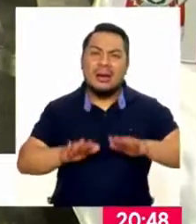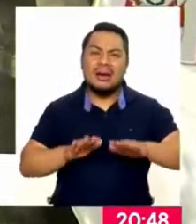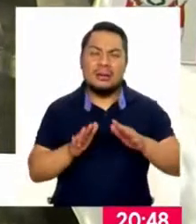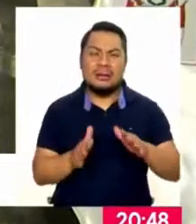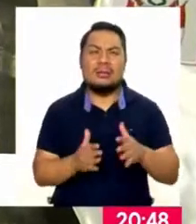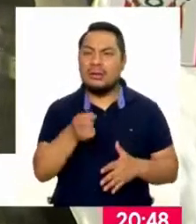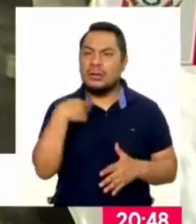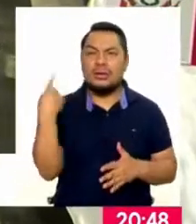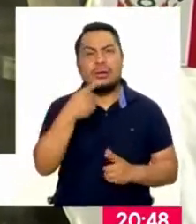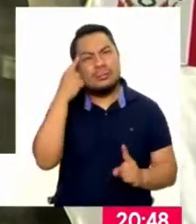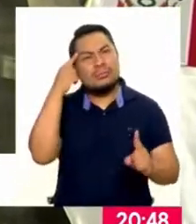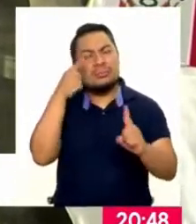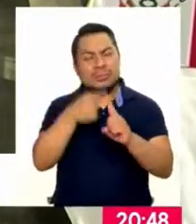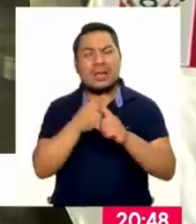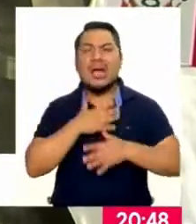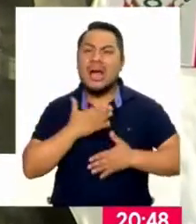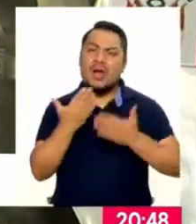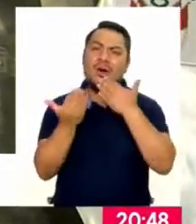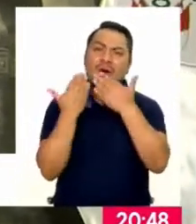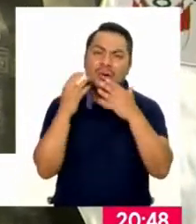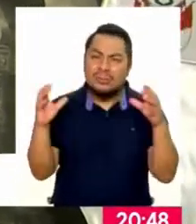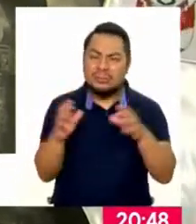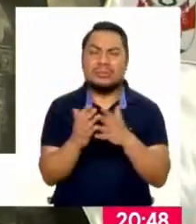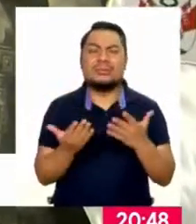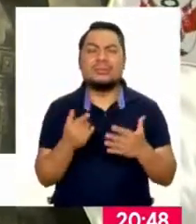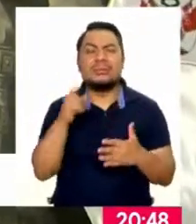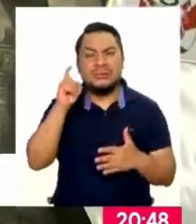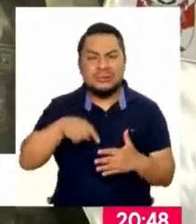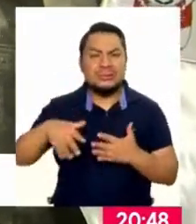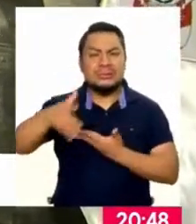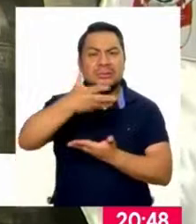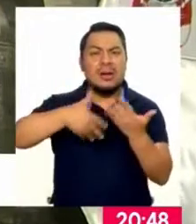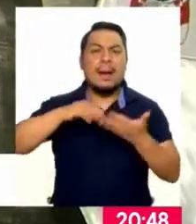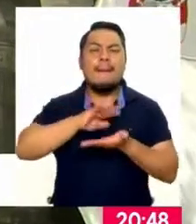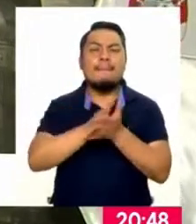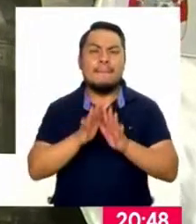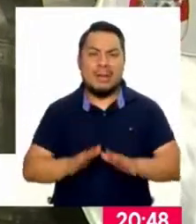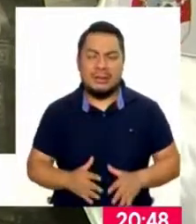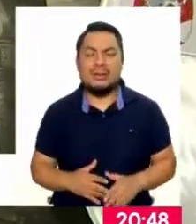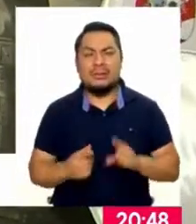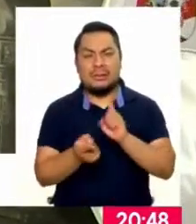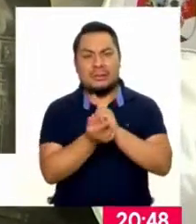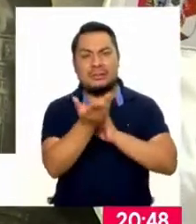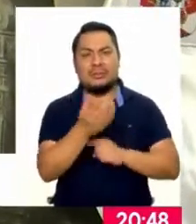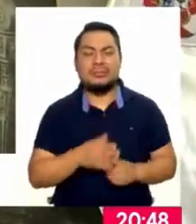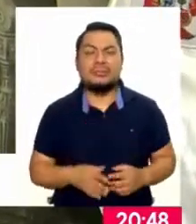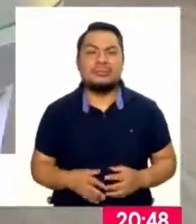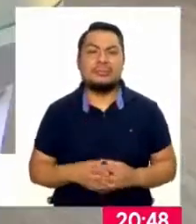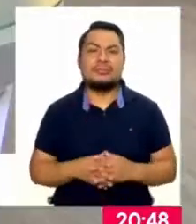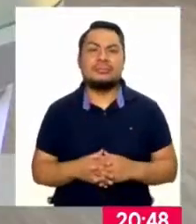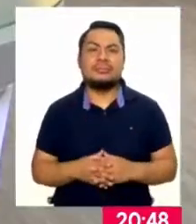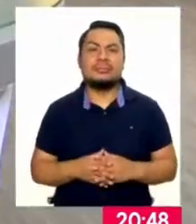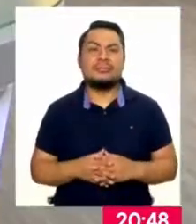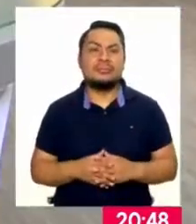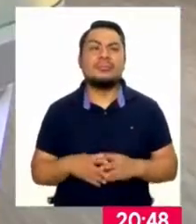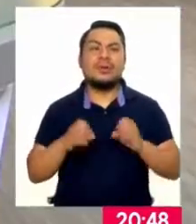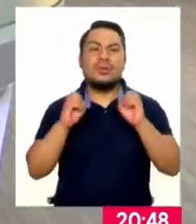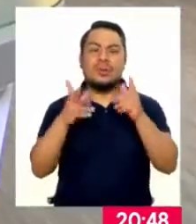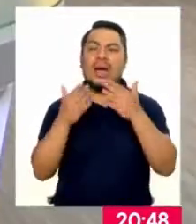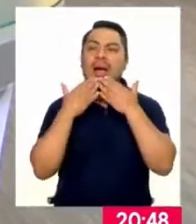todo se encauce dentro de lo que debe ser en clima de paz no Carla contigo un estudio centrales muy bien Omar Muchísimas